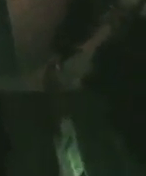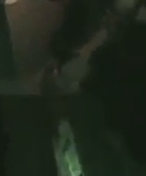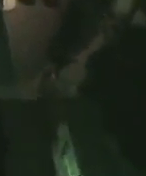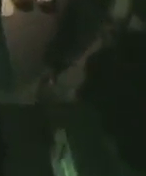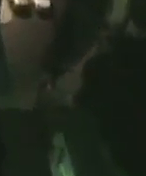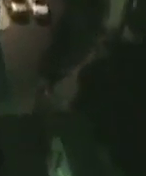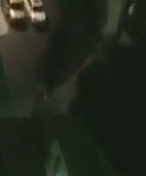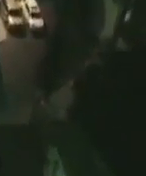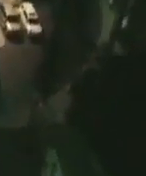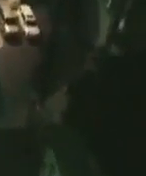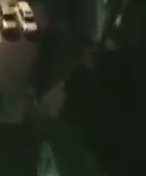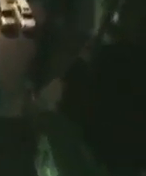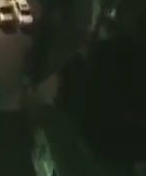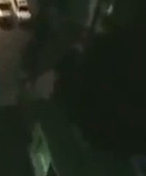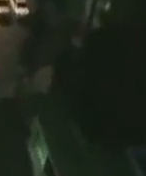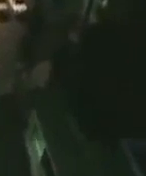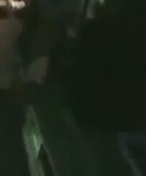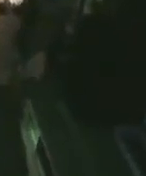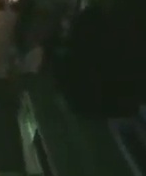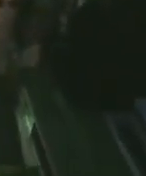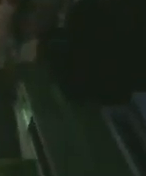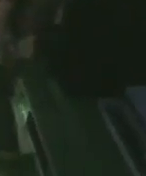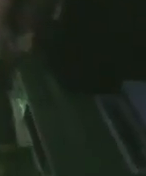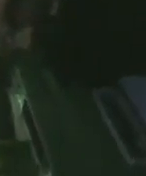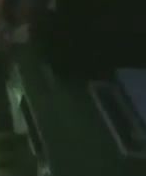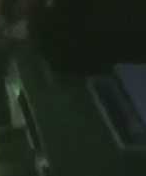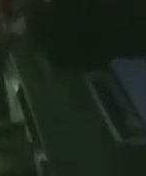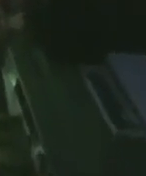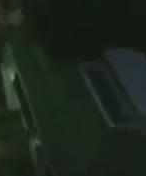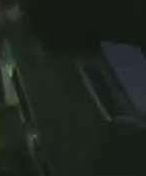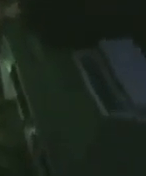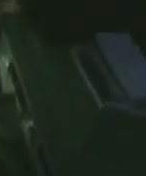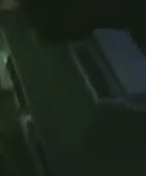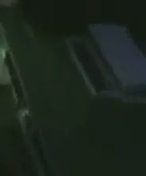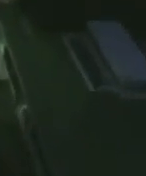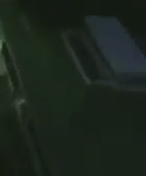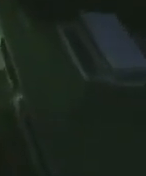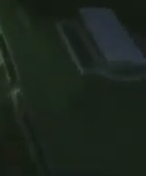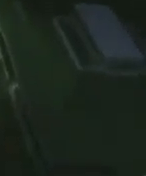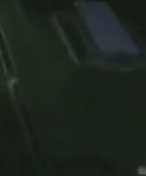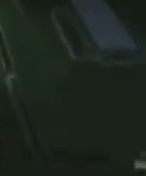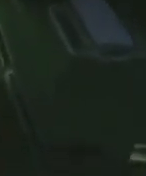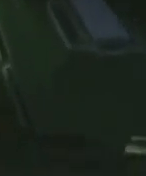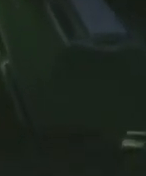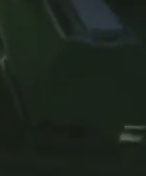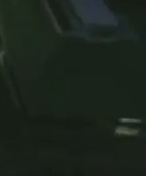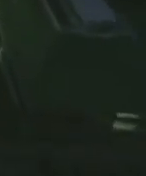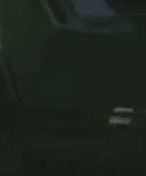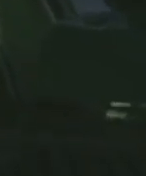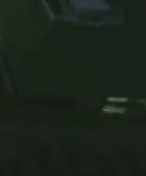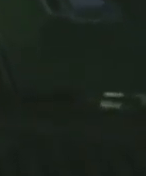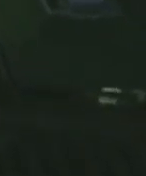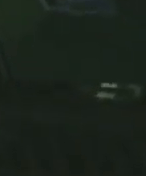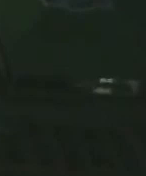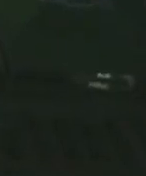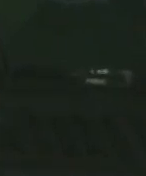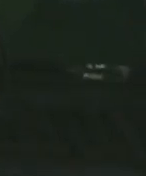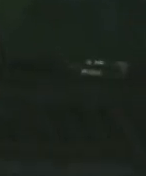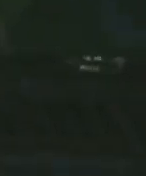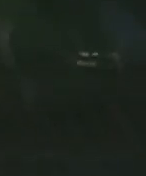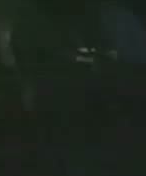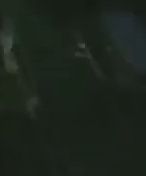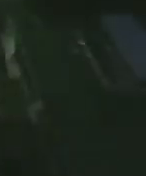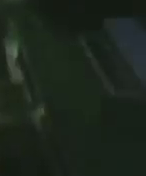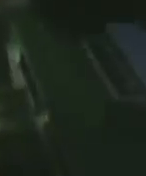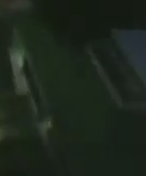Recomendaba además mantener entonces una sistematización de todo este esfuerzo que ha hecho la clase trabajadora venezolana por